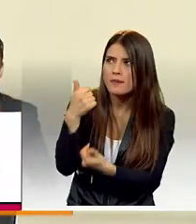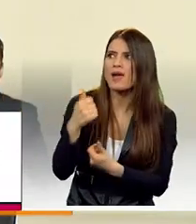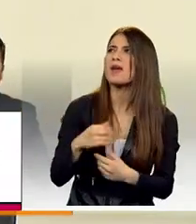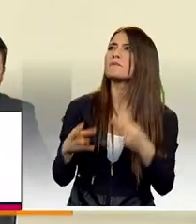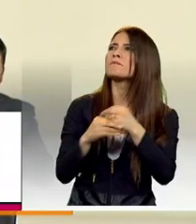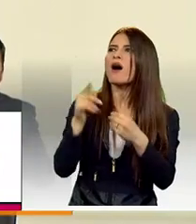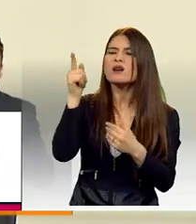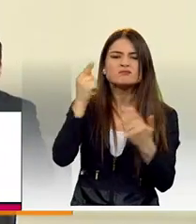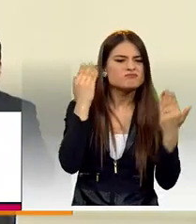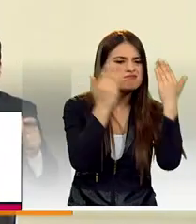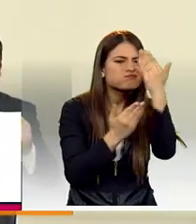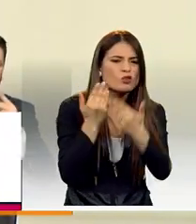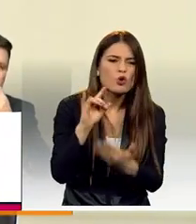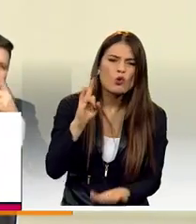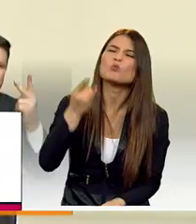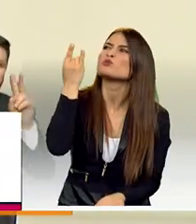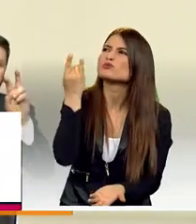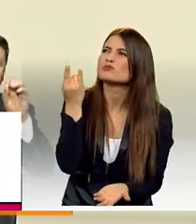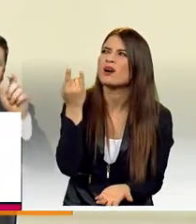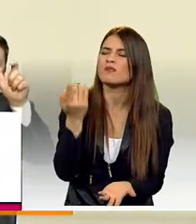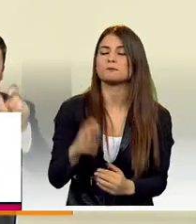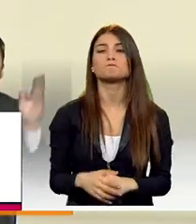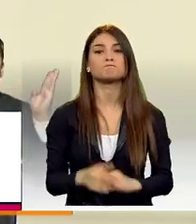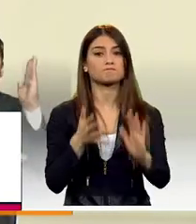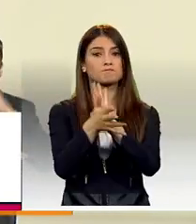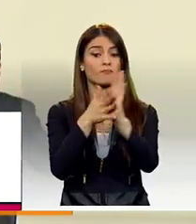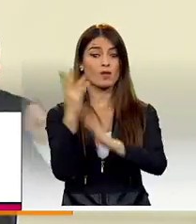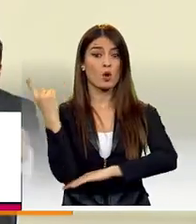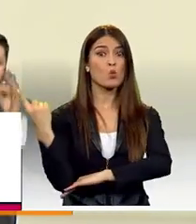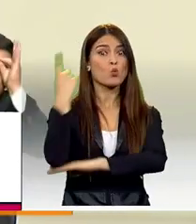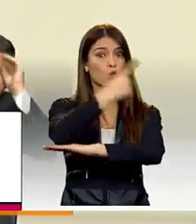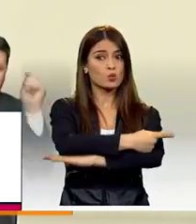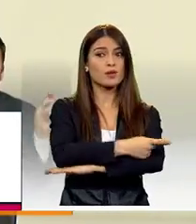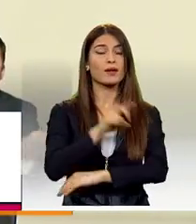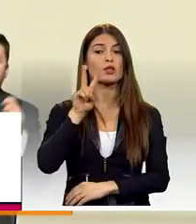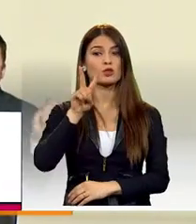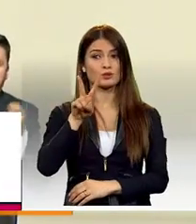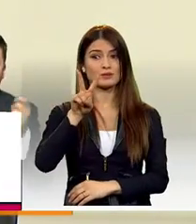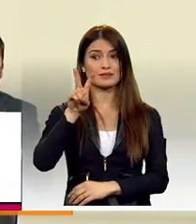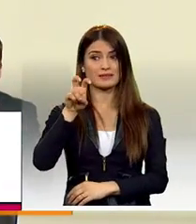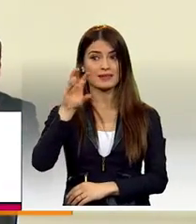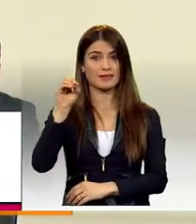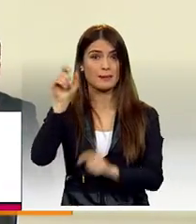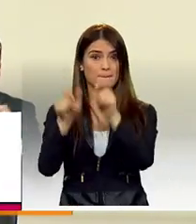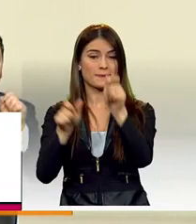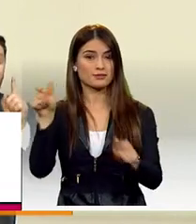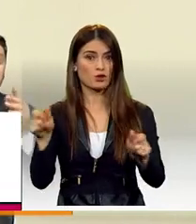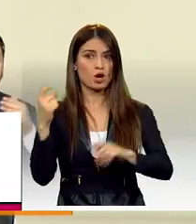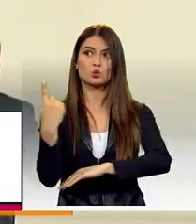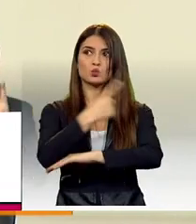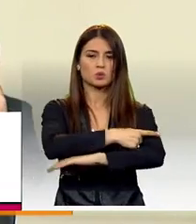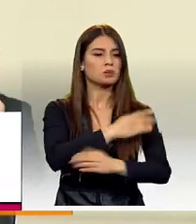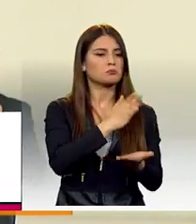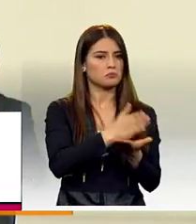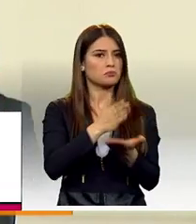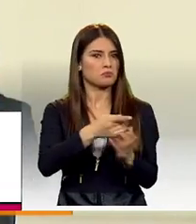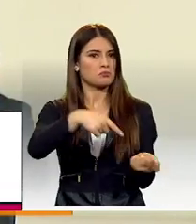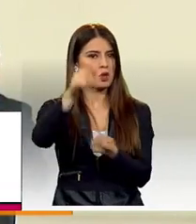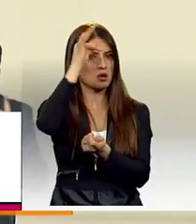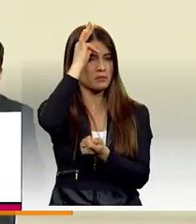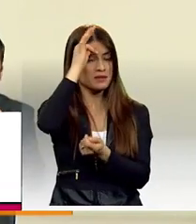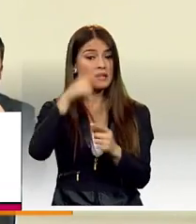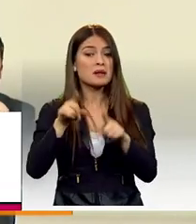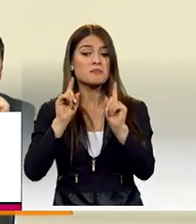Tuvimos un aumento de 270 personas diarias hospitalizadas, pero ya del 11 al 20 solo tuvimos un aumento de 11